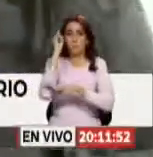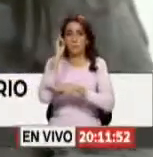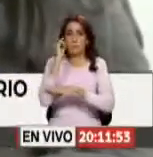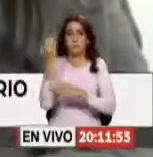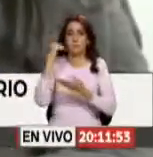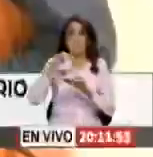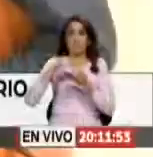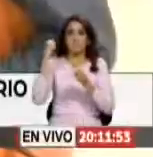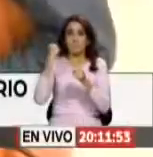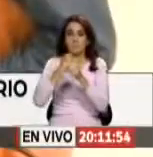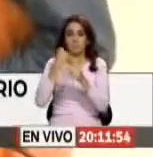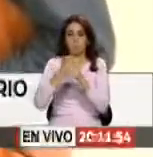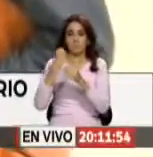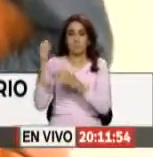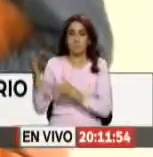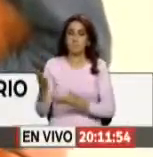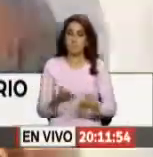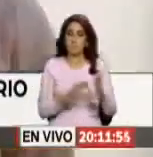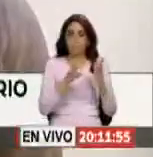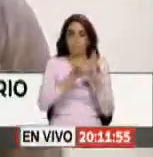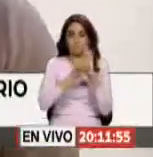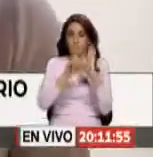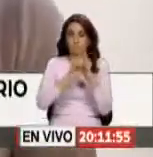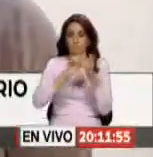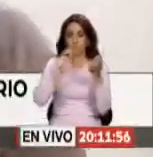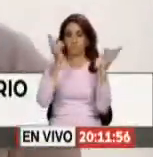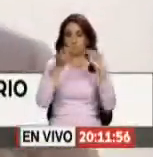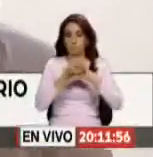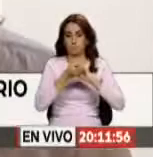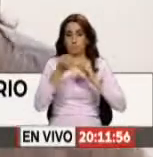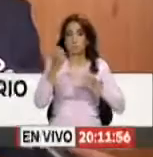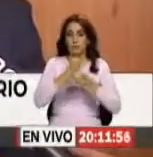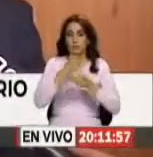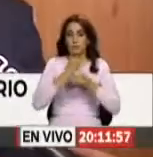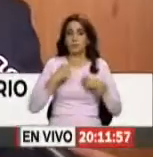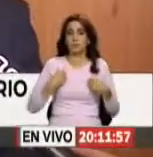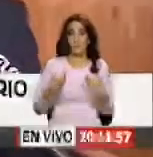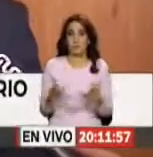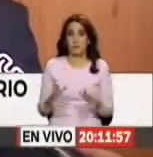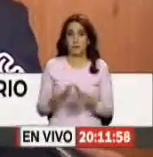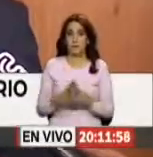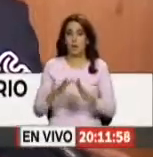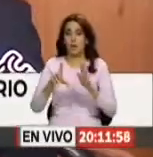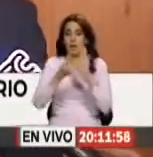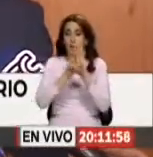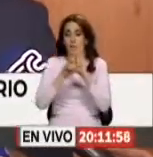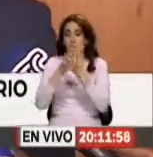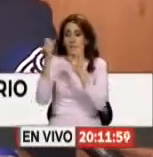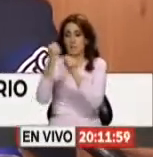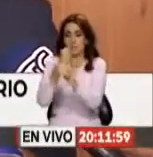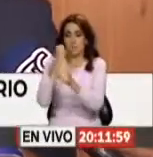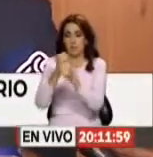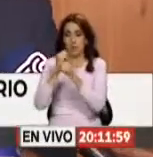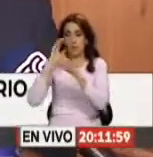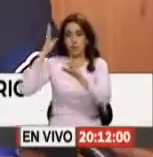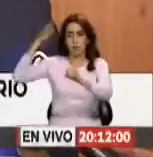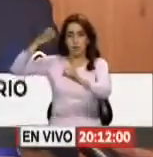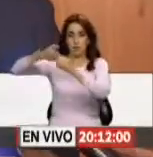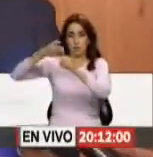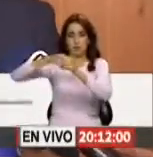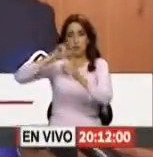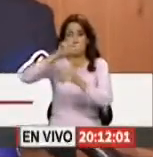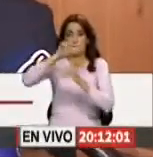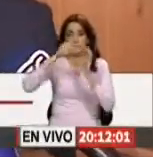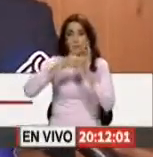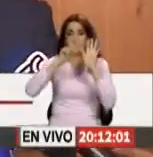trabajar una reforma laboral como uno de los elementos para combatir el desempleo. Las leyes laborales en el Ecuador están para favorecer al